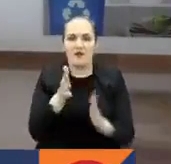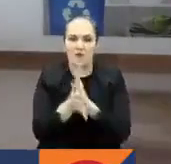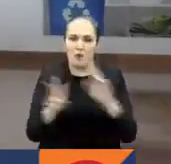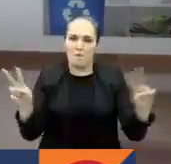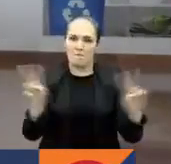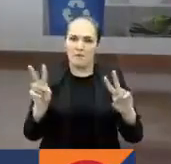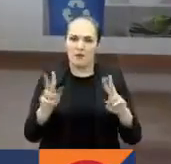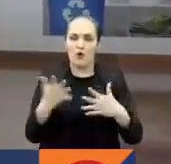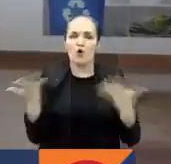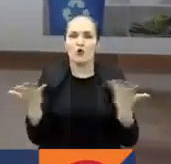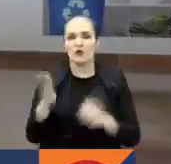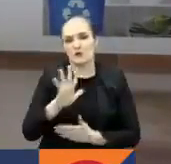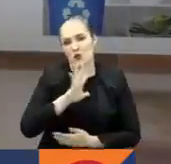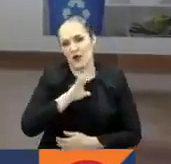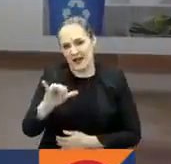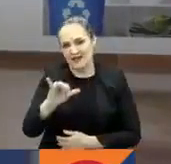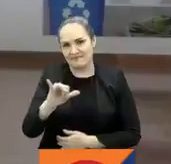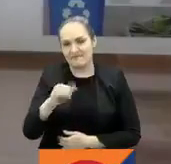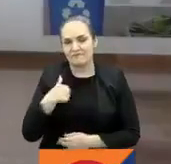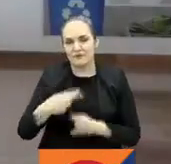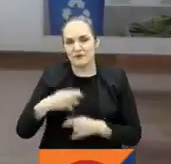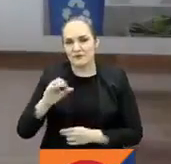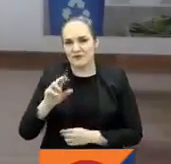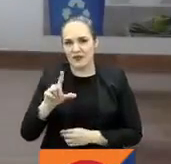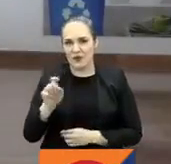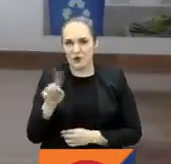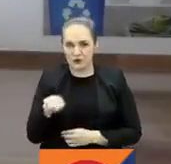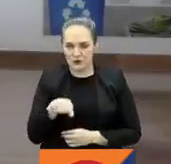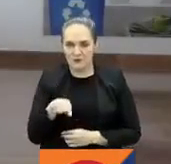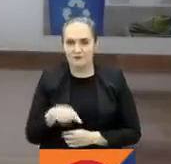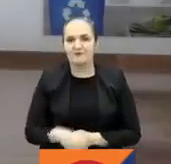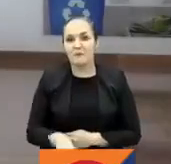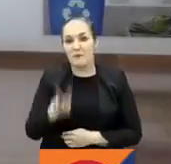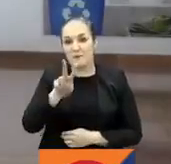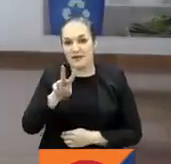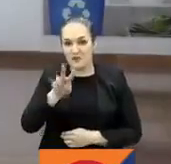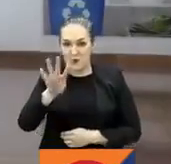centro de la capital vallecocana. Carlos Gutiérrez, RTVC Noticias, conectados 24/7.